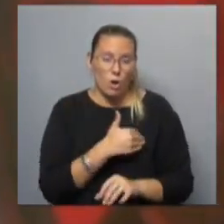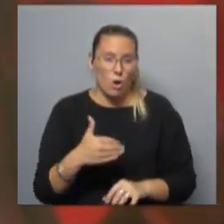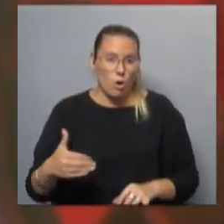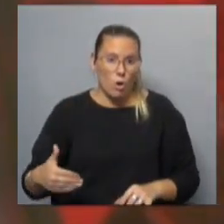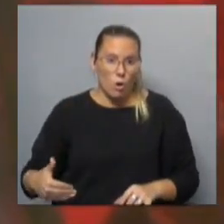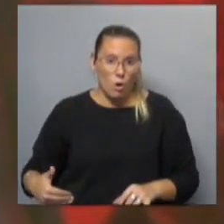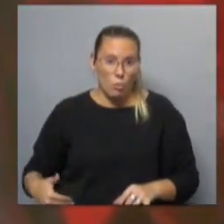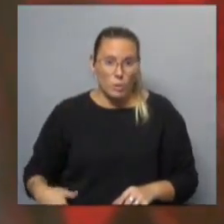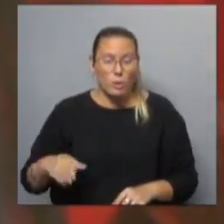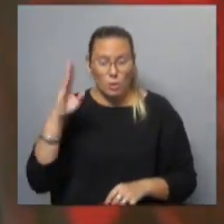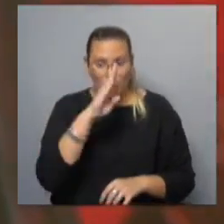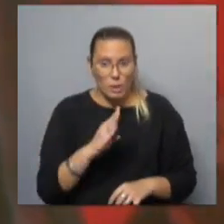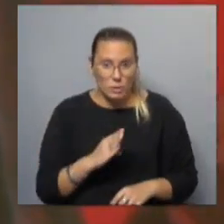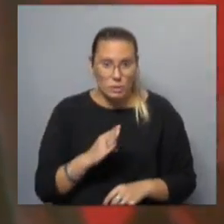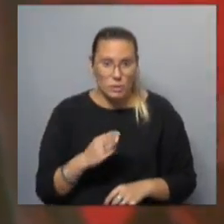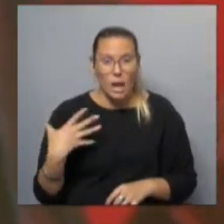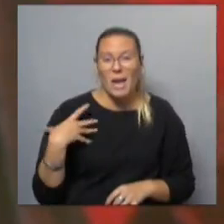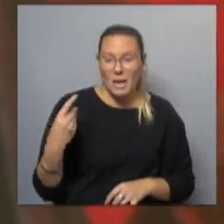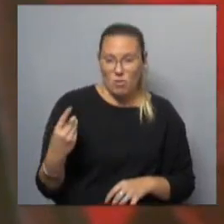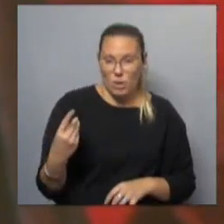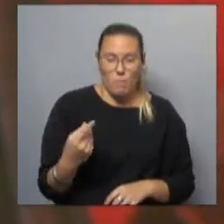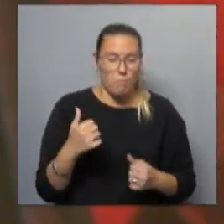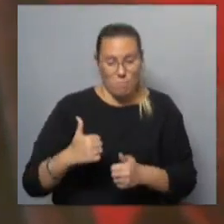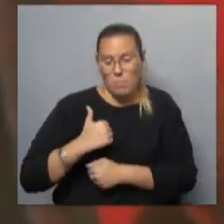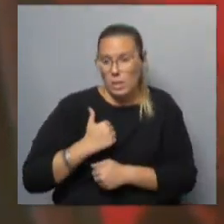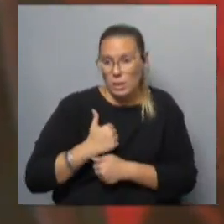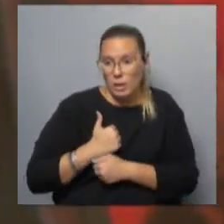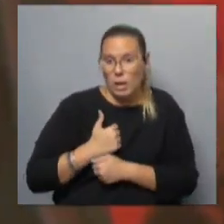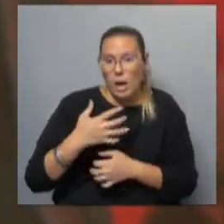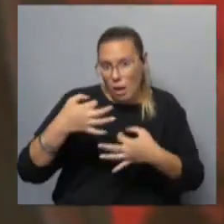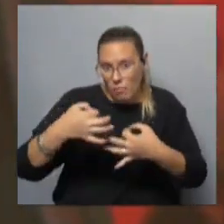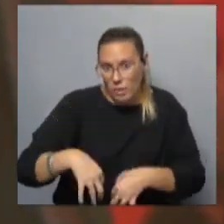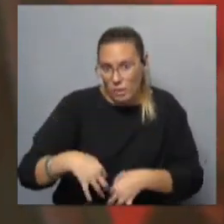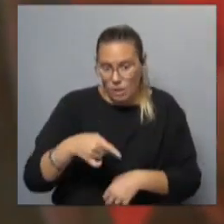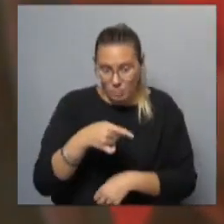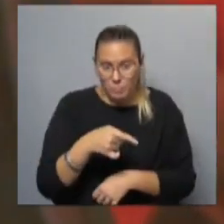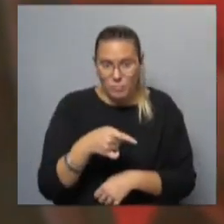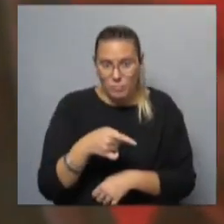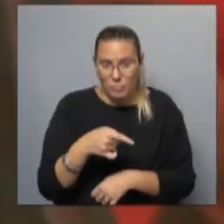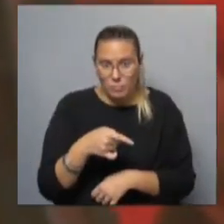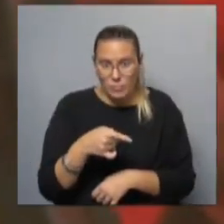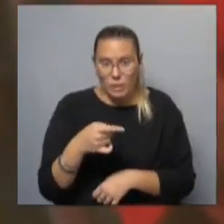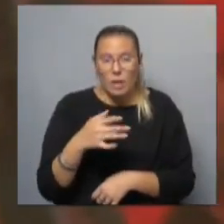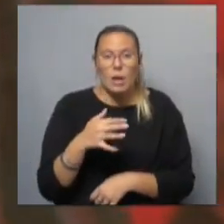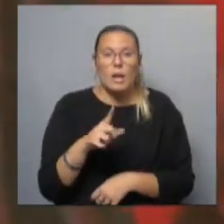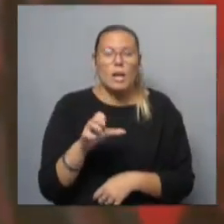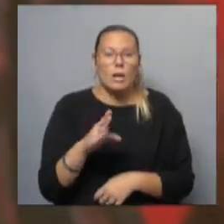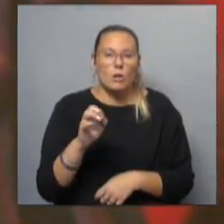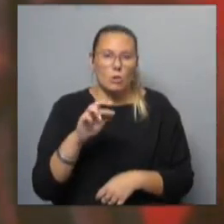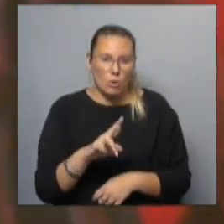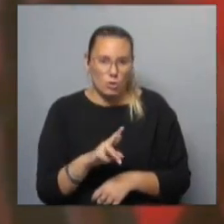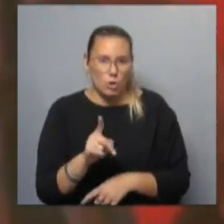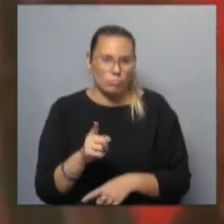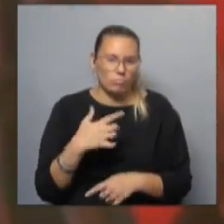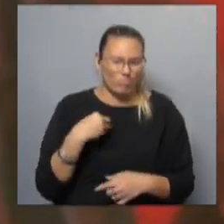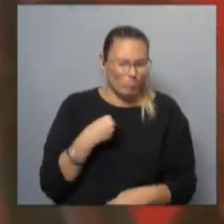funcionario de la Cisplatina, jefe militar. Es cierto que el jefe de la Cisplatina, que era el Carlos Federico Lecor, no le tenía